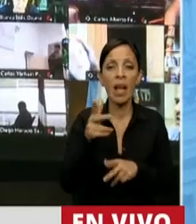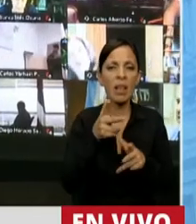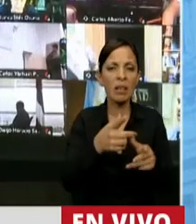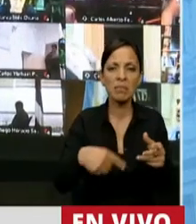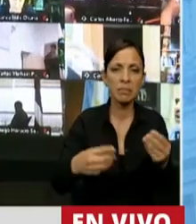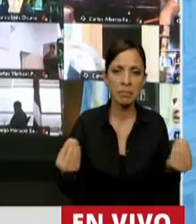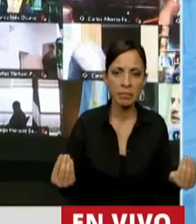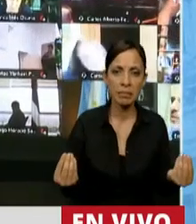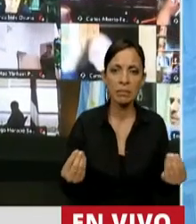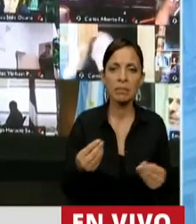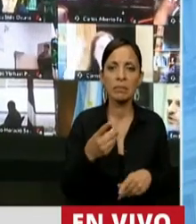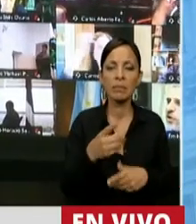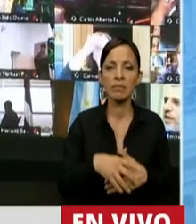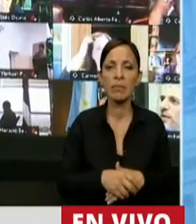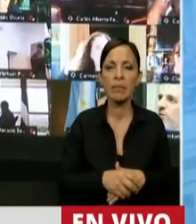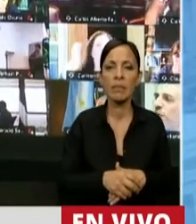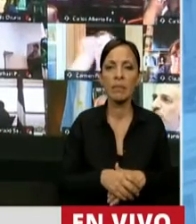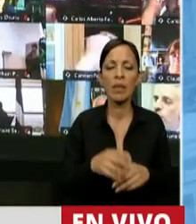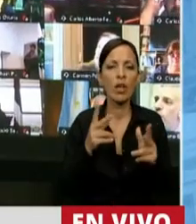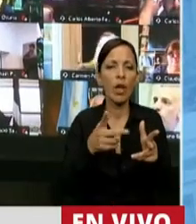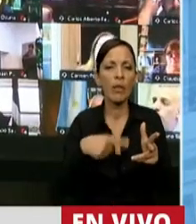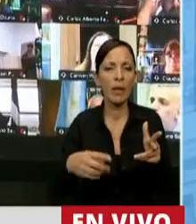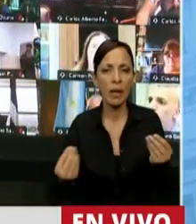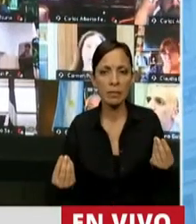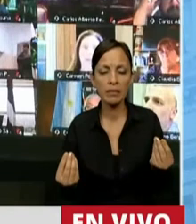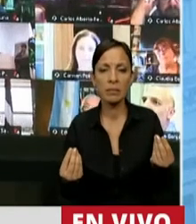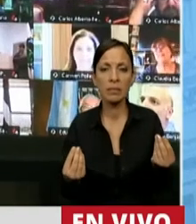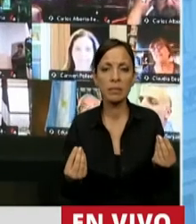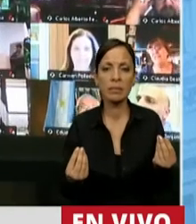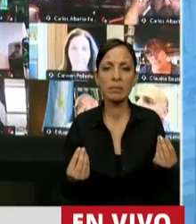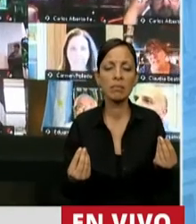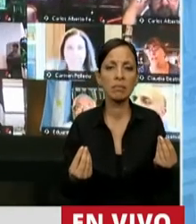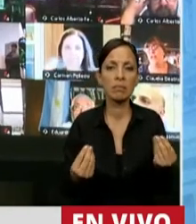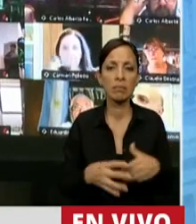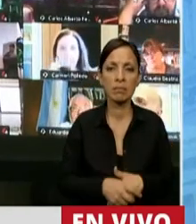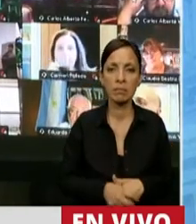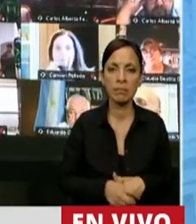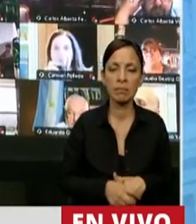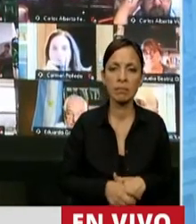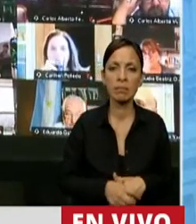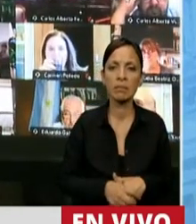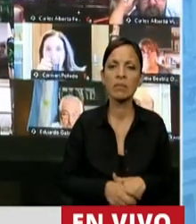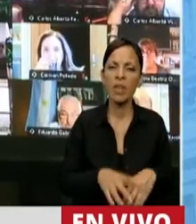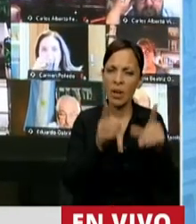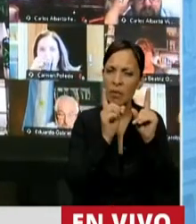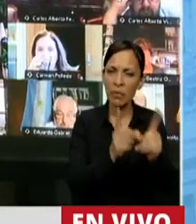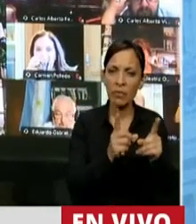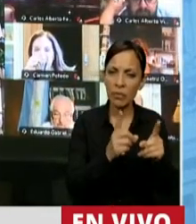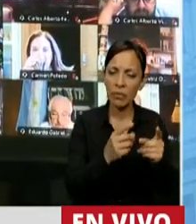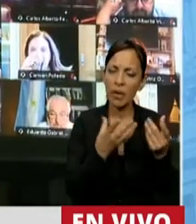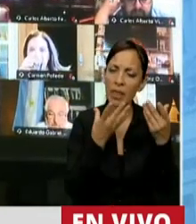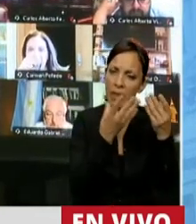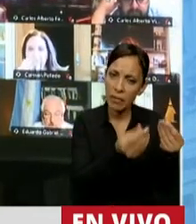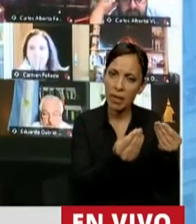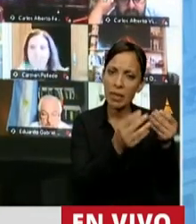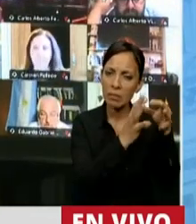este momento? Y en este momento nos diría que no dejemos un minuto de defender el federalismo fiscal